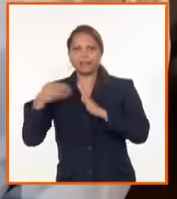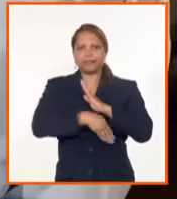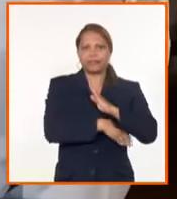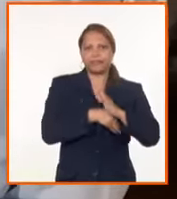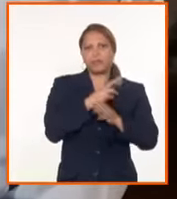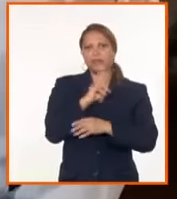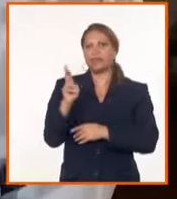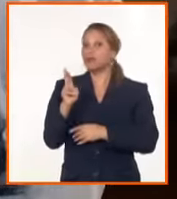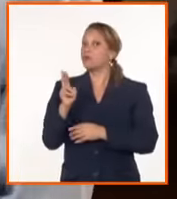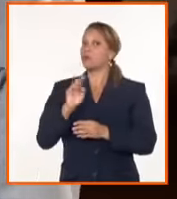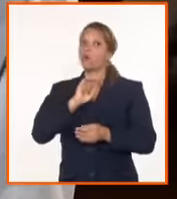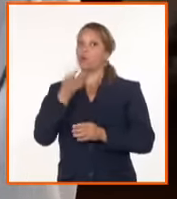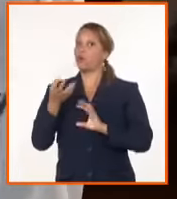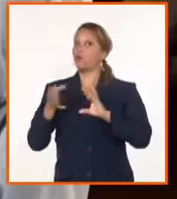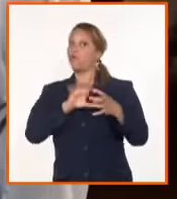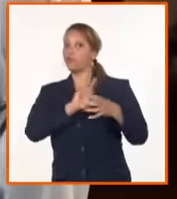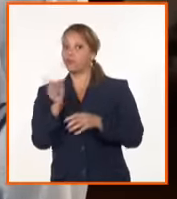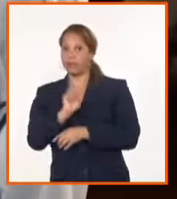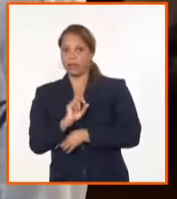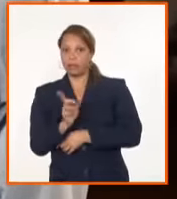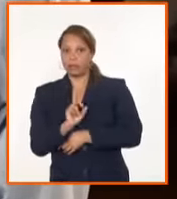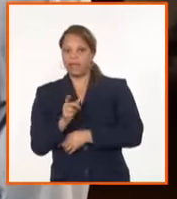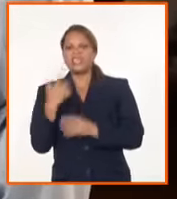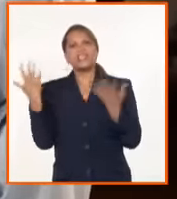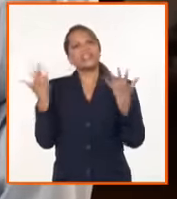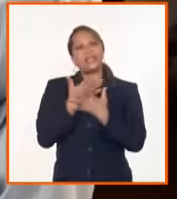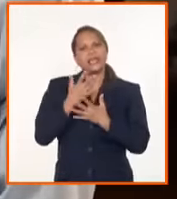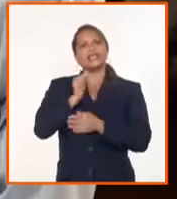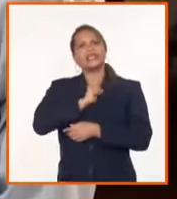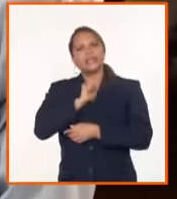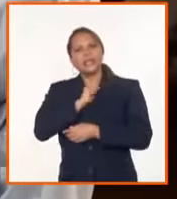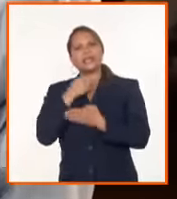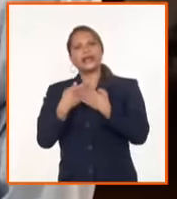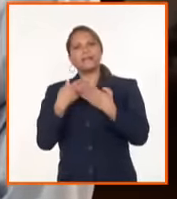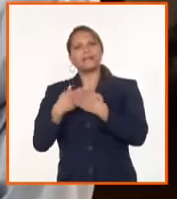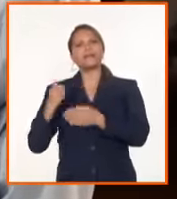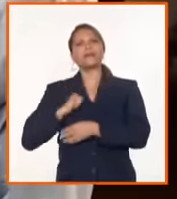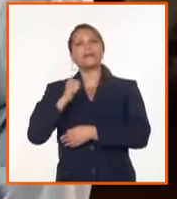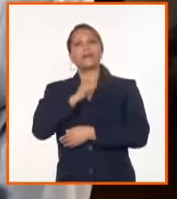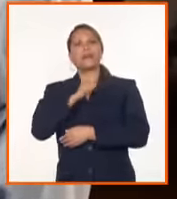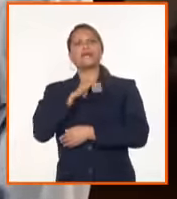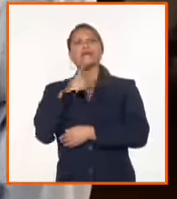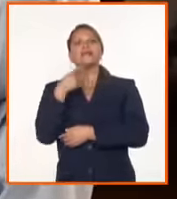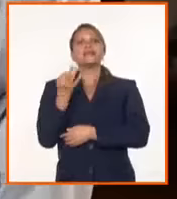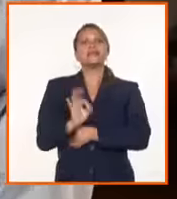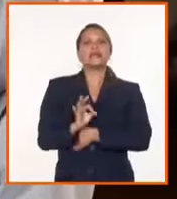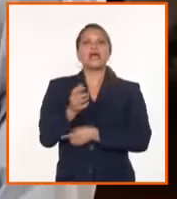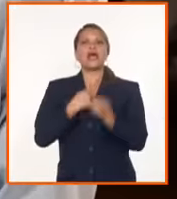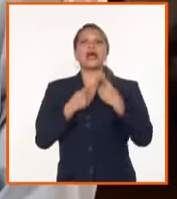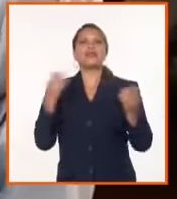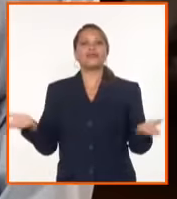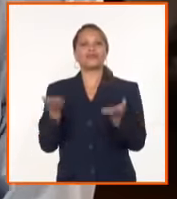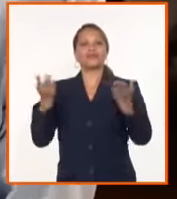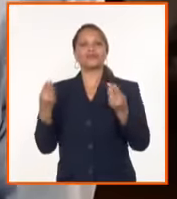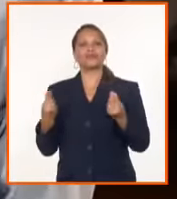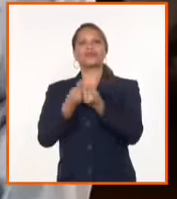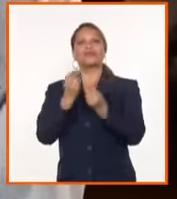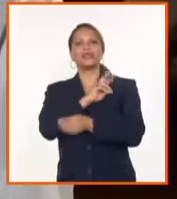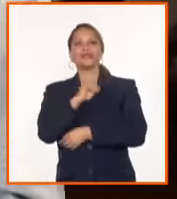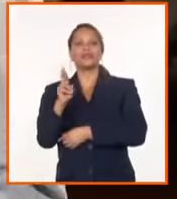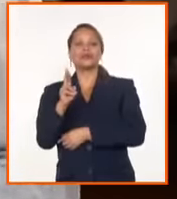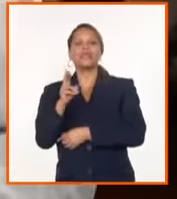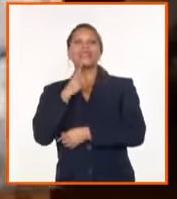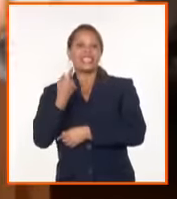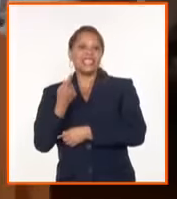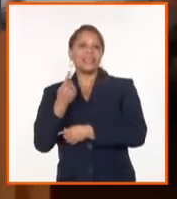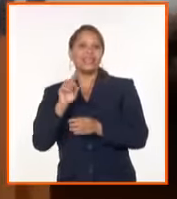No confundamos. ¿Quién quiere que ese sector se convierta en un sector de fractura con la revolución? El enemigo, los